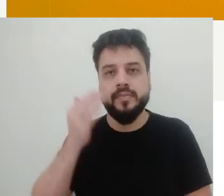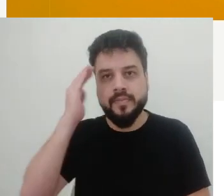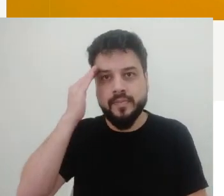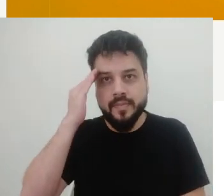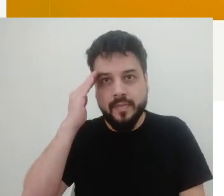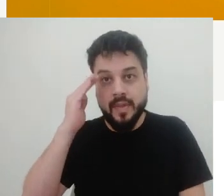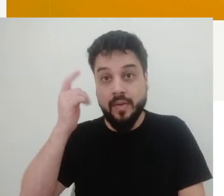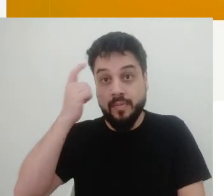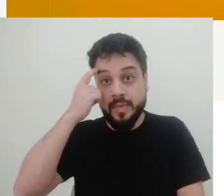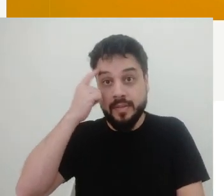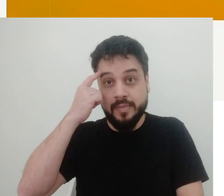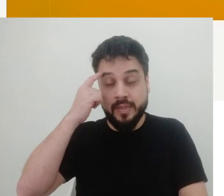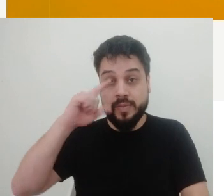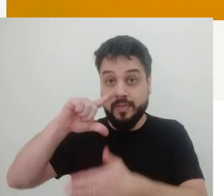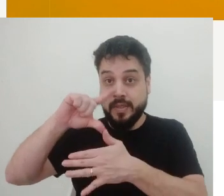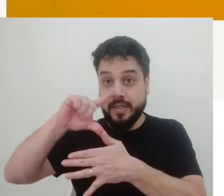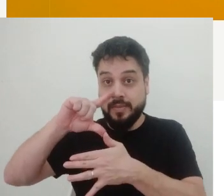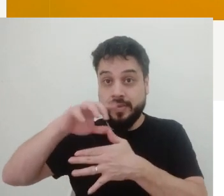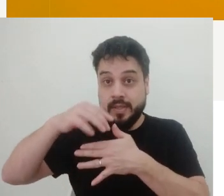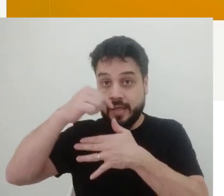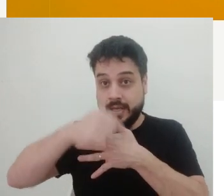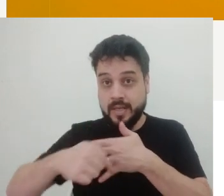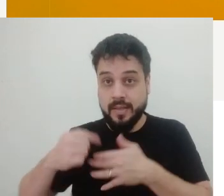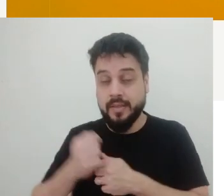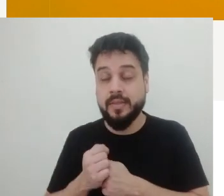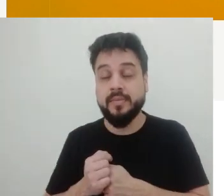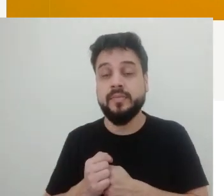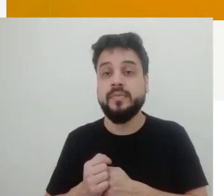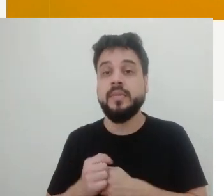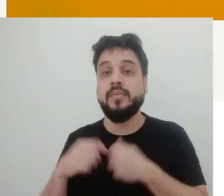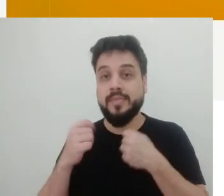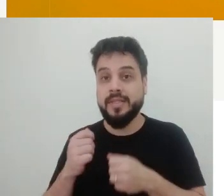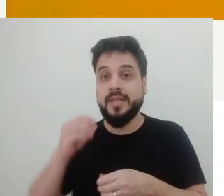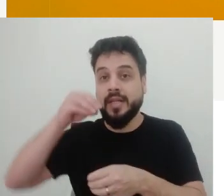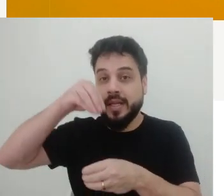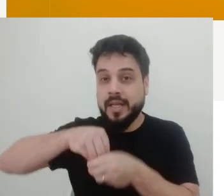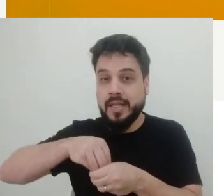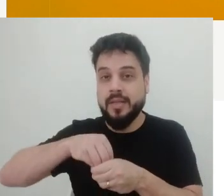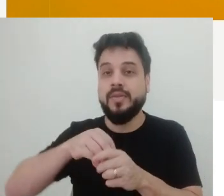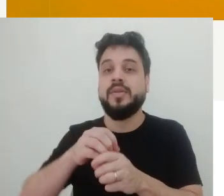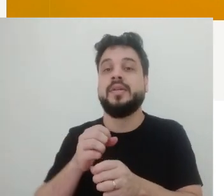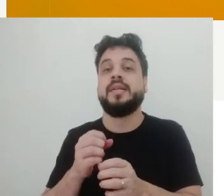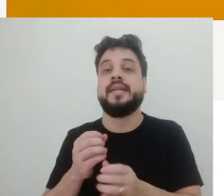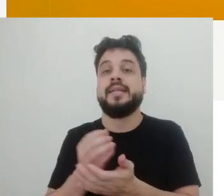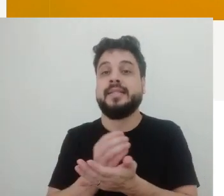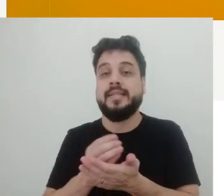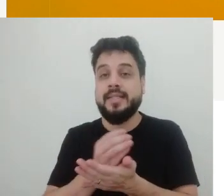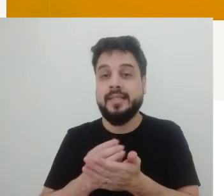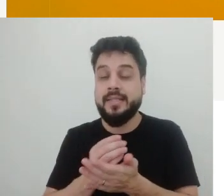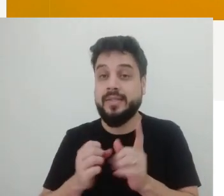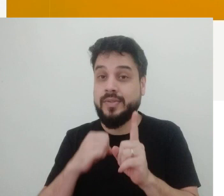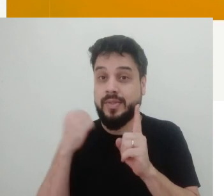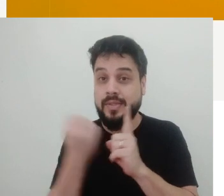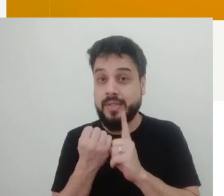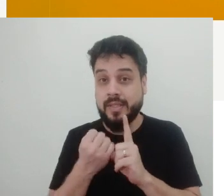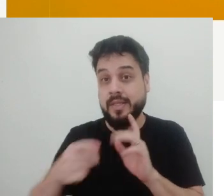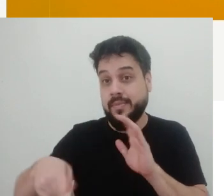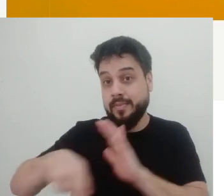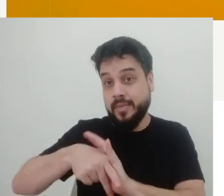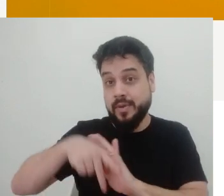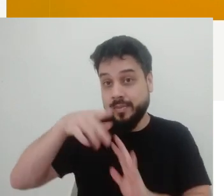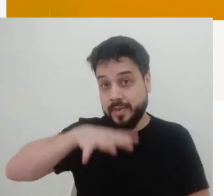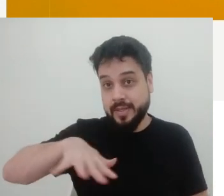Que no es posible retratar el pensamiento latinoamericano posterior a